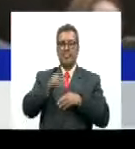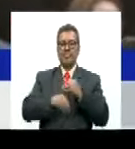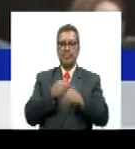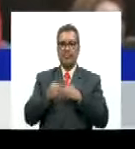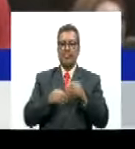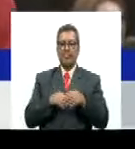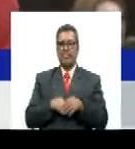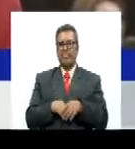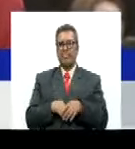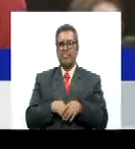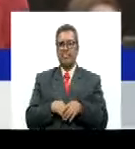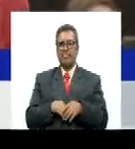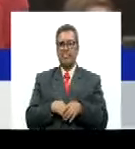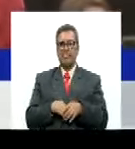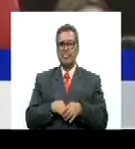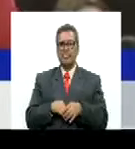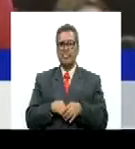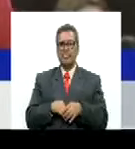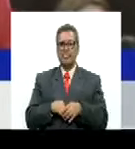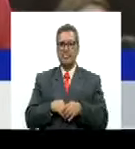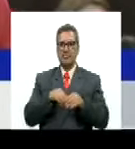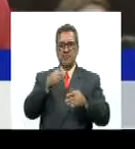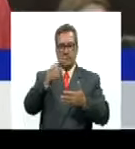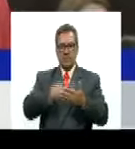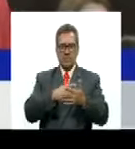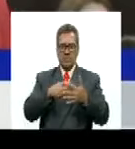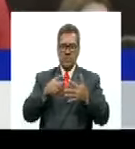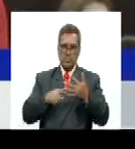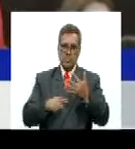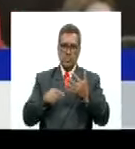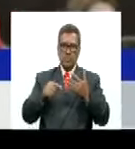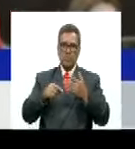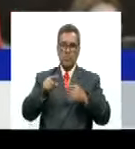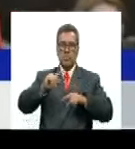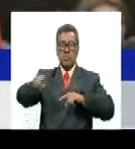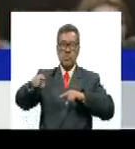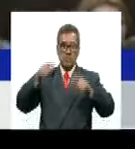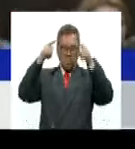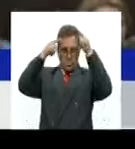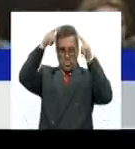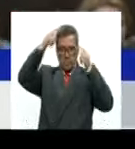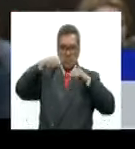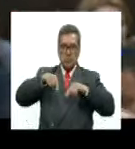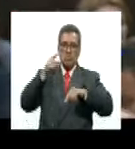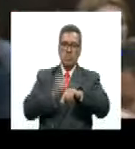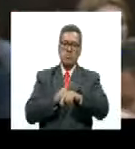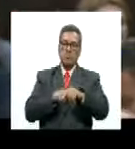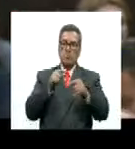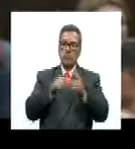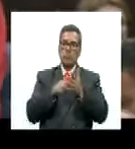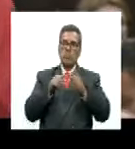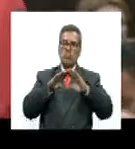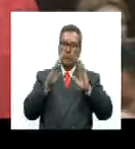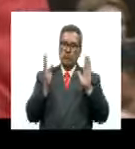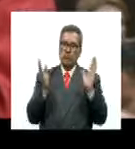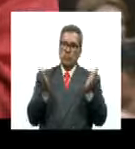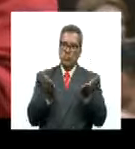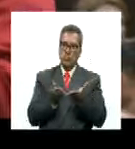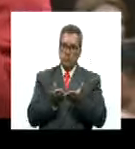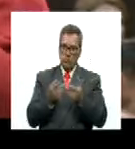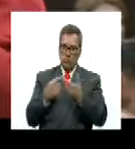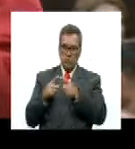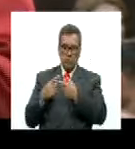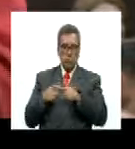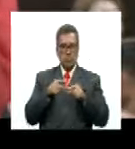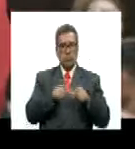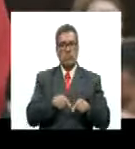plenamente con el planteamiento que hiciera el comandante Chávez de un mundo multipolar,